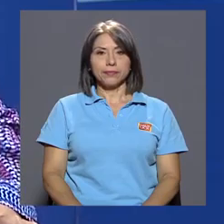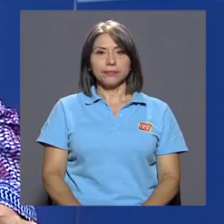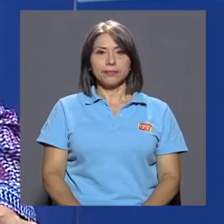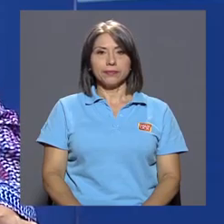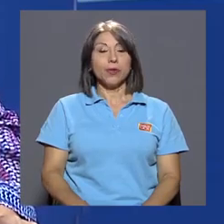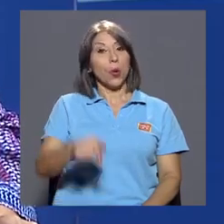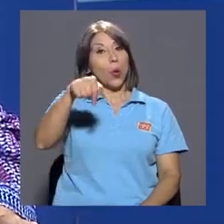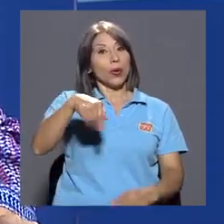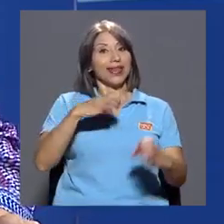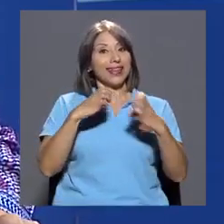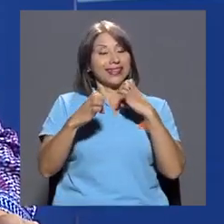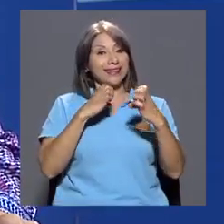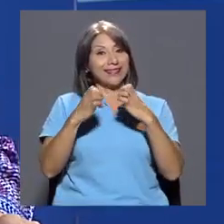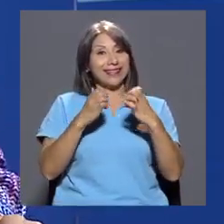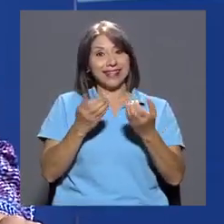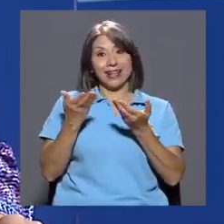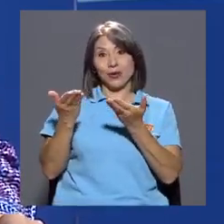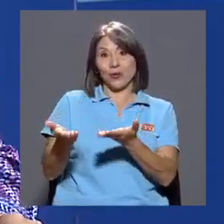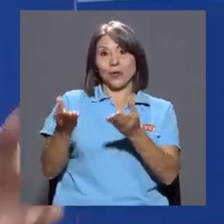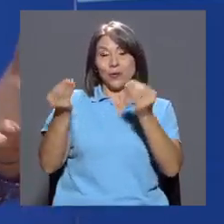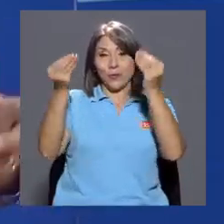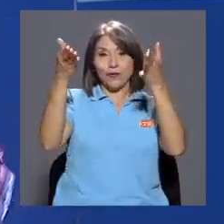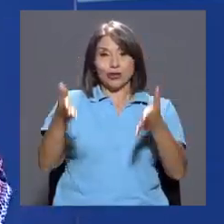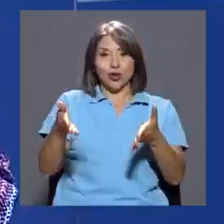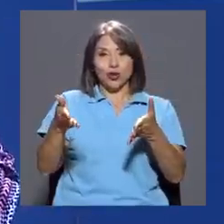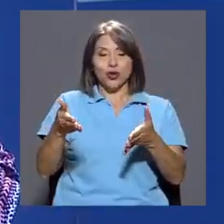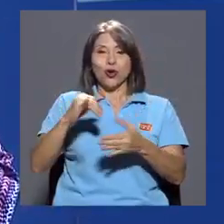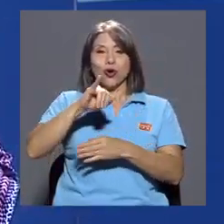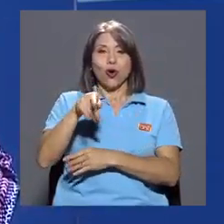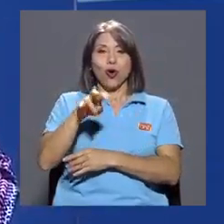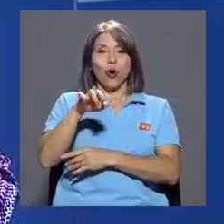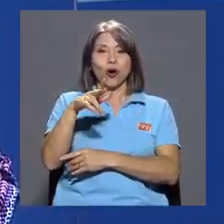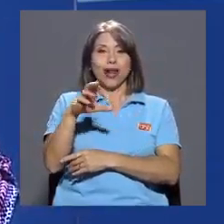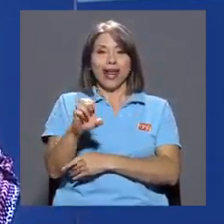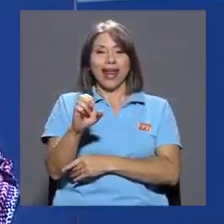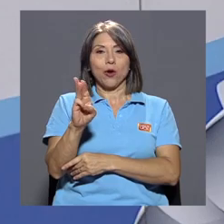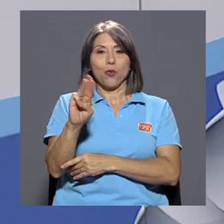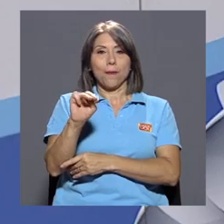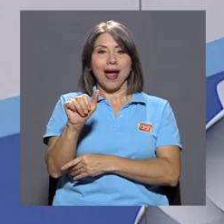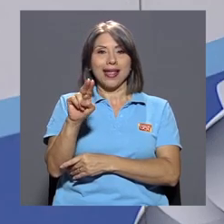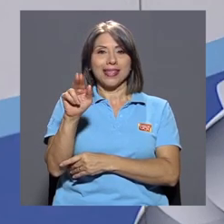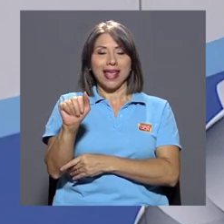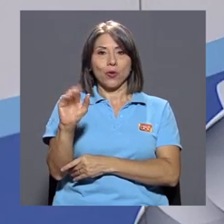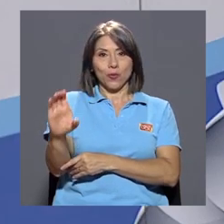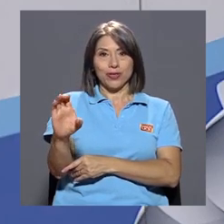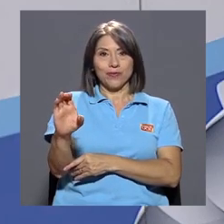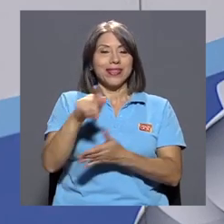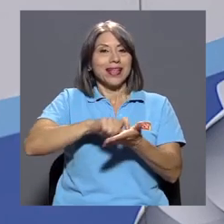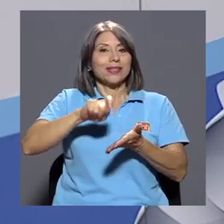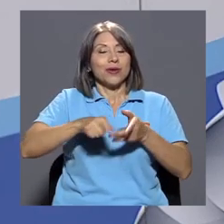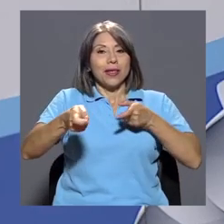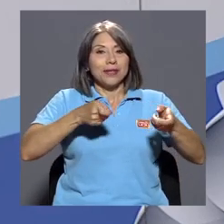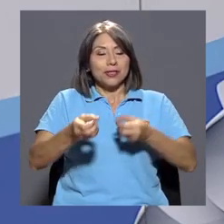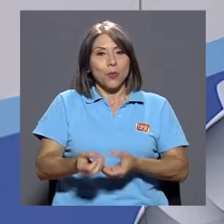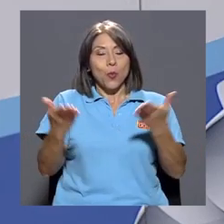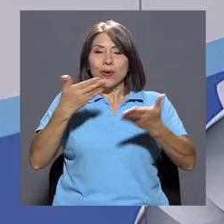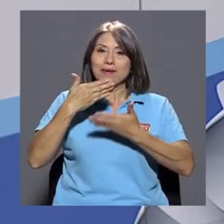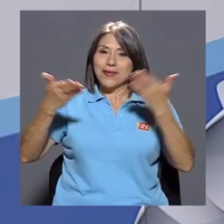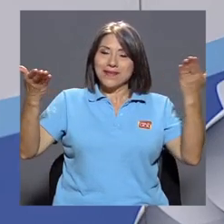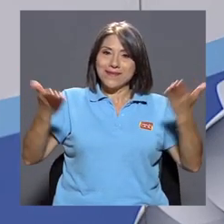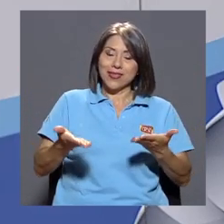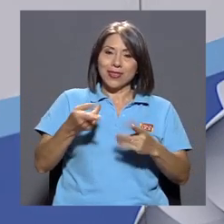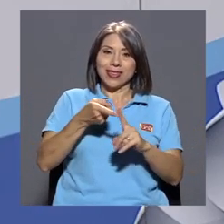Hoy en nuestra entrevista de fondo nos acompaña el profesor docente Jorge Umaña Cubillo, él es de la Escuela de Administración Pública de nuestra universidad. Bienvenido